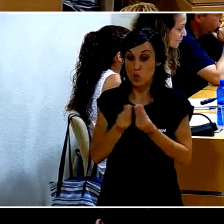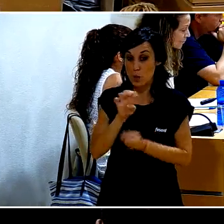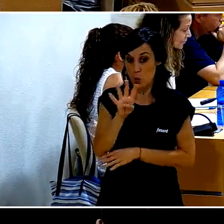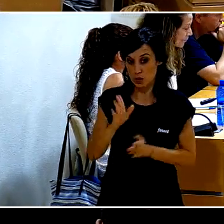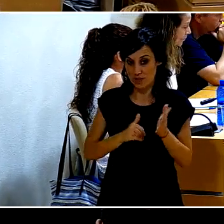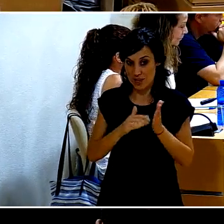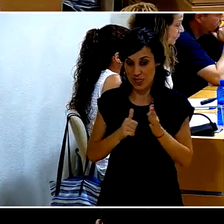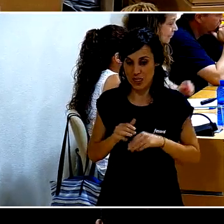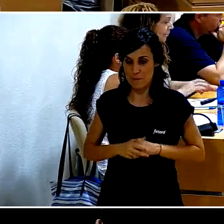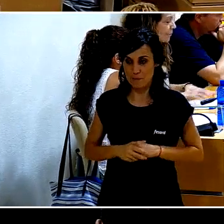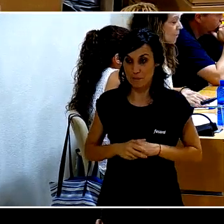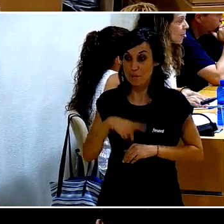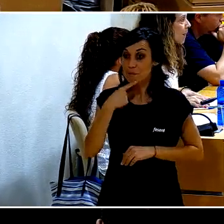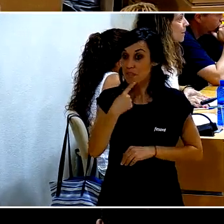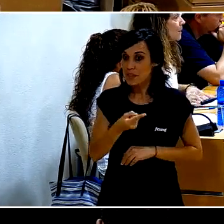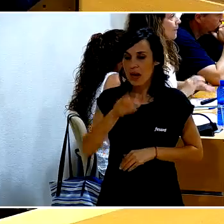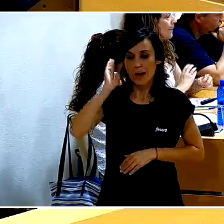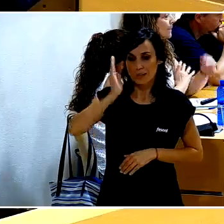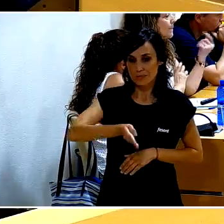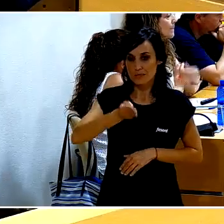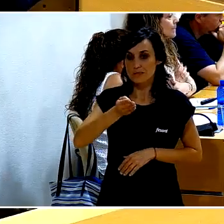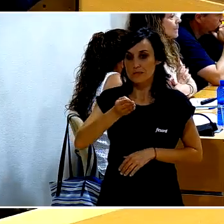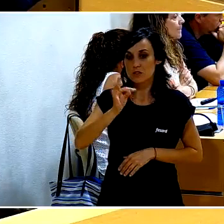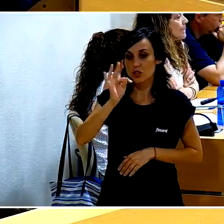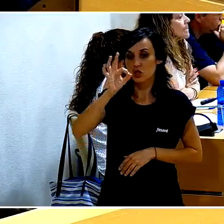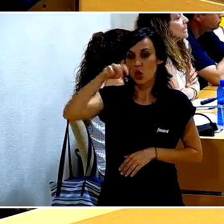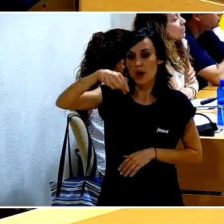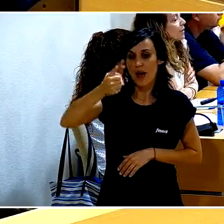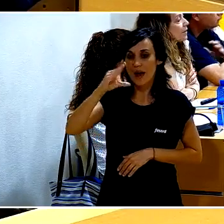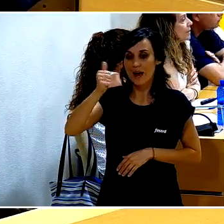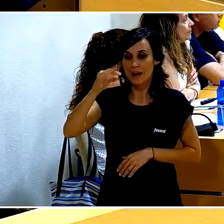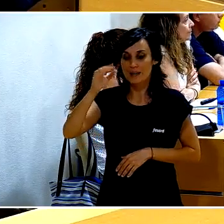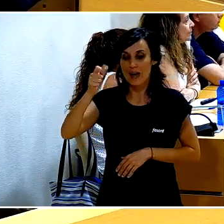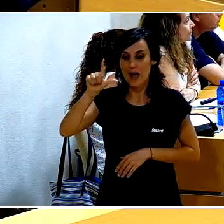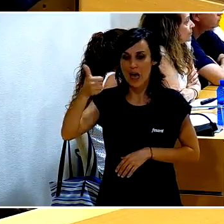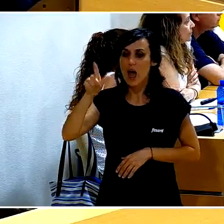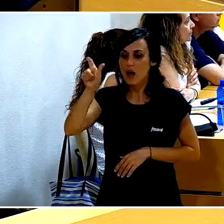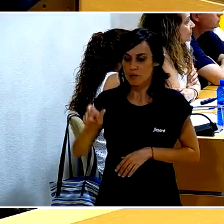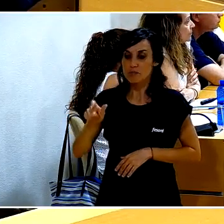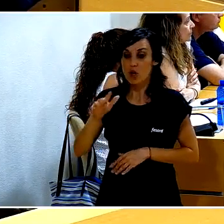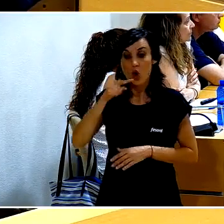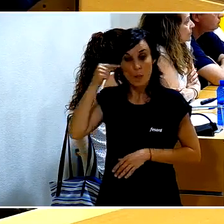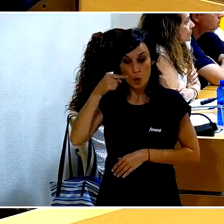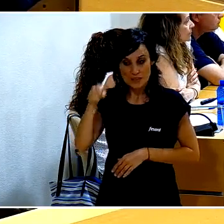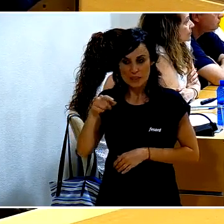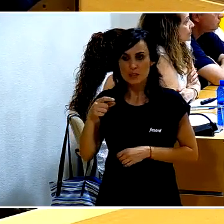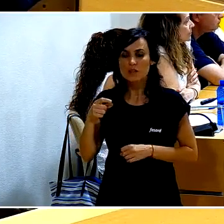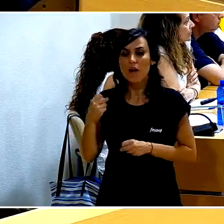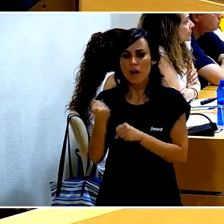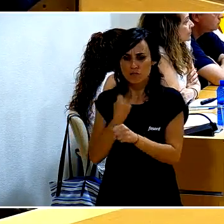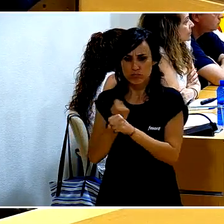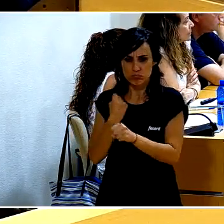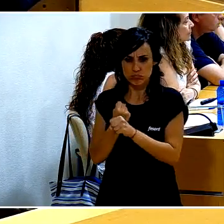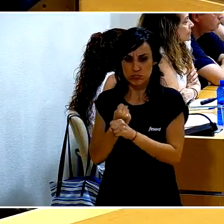Valencia, en el que condenan a Tona Catalá, una activista de Compromís, esposa